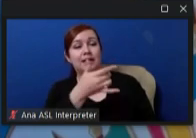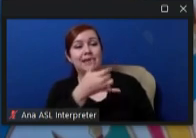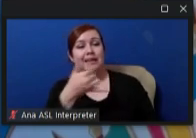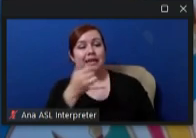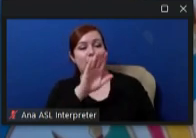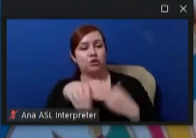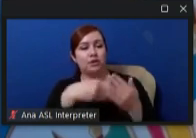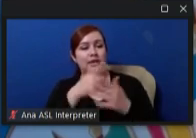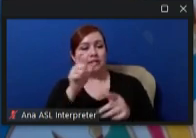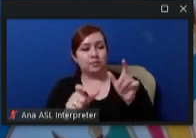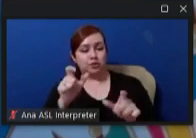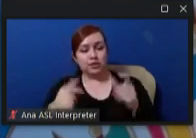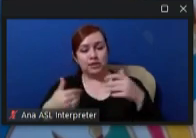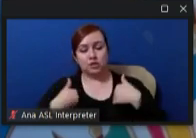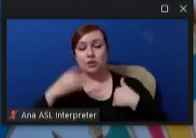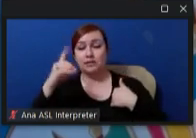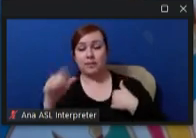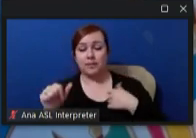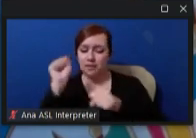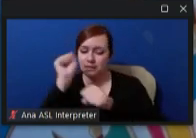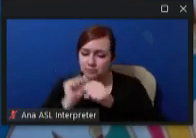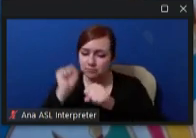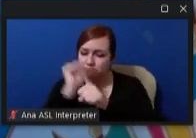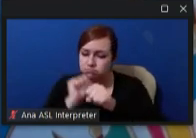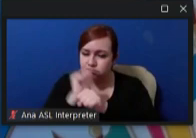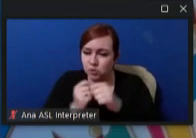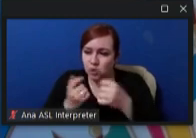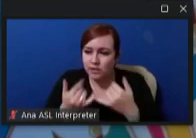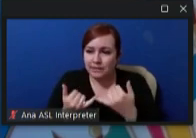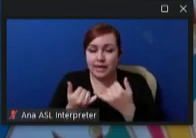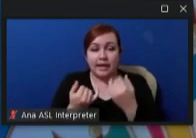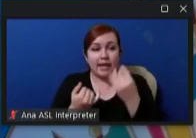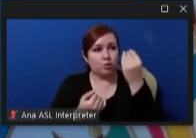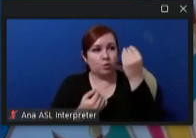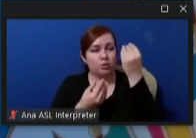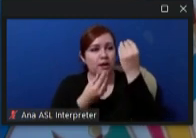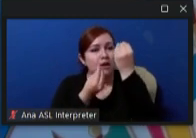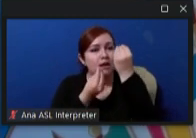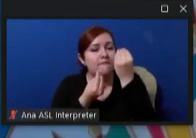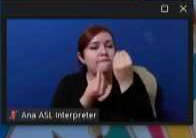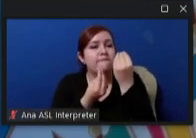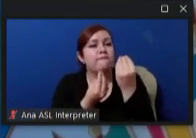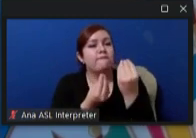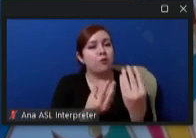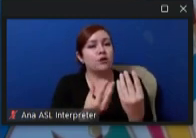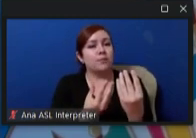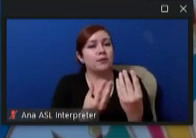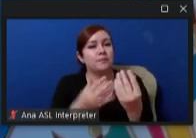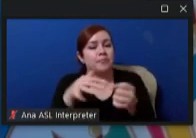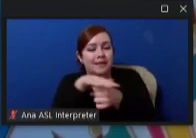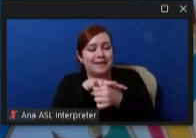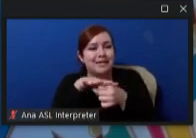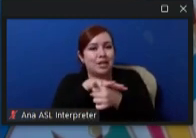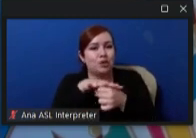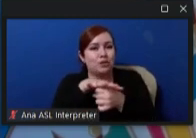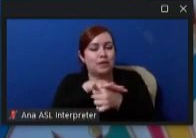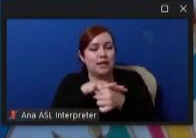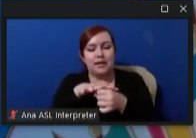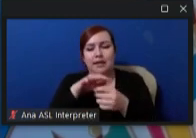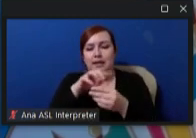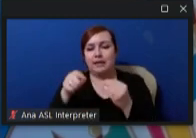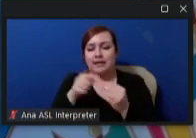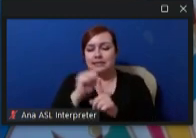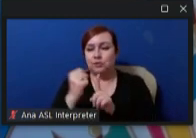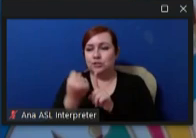con Discapacidad, se está trabajando en este momento en un informe sobre regional sobre la situación de las personas